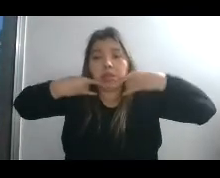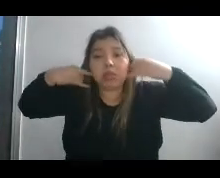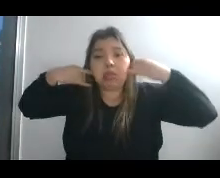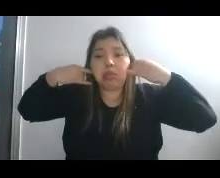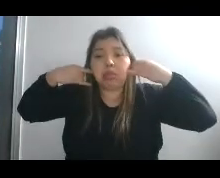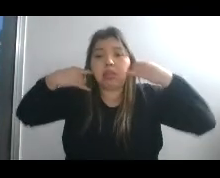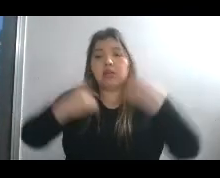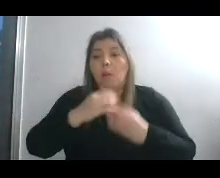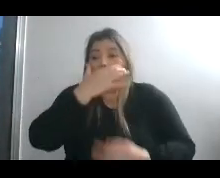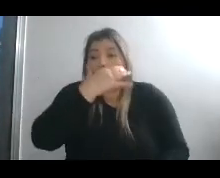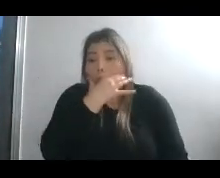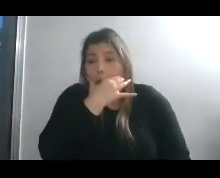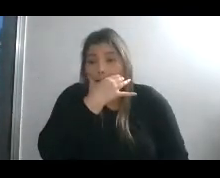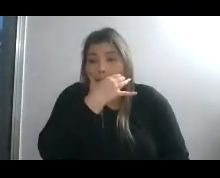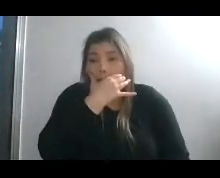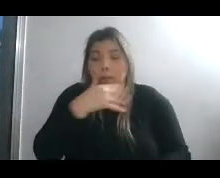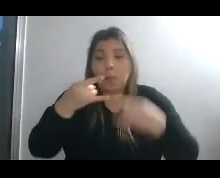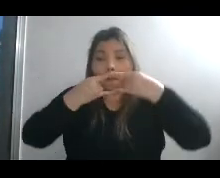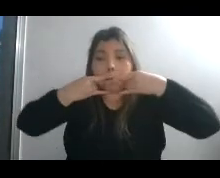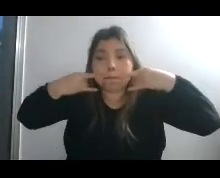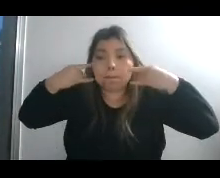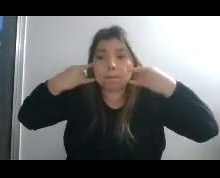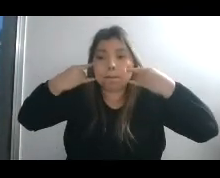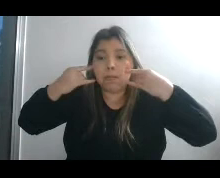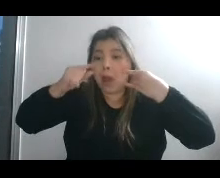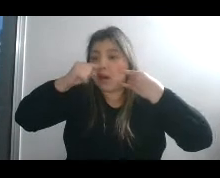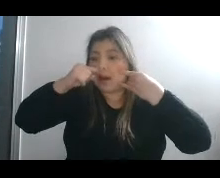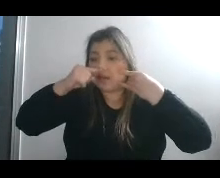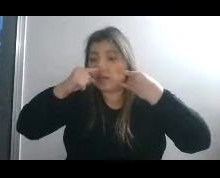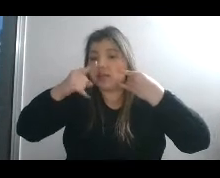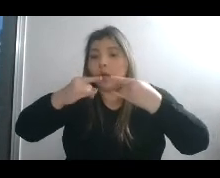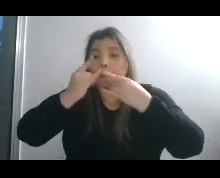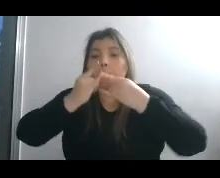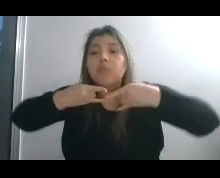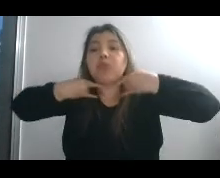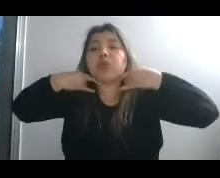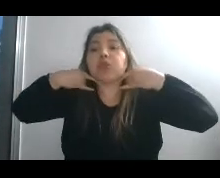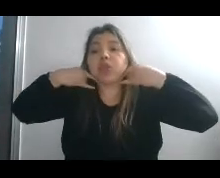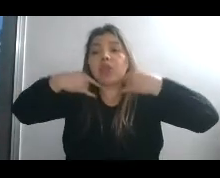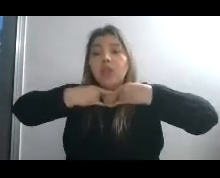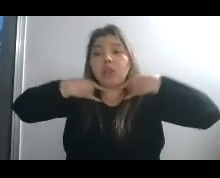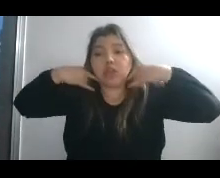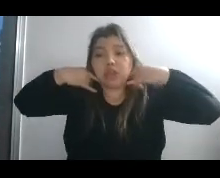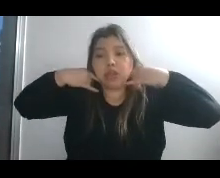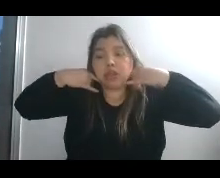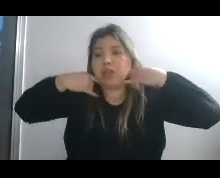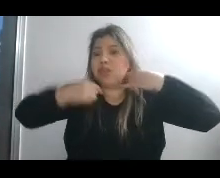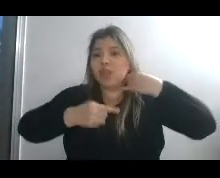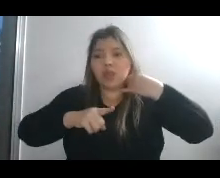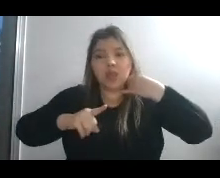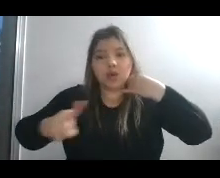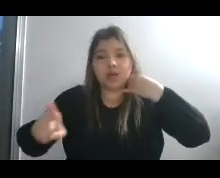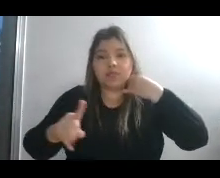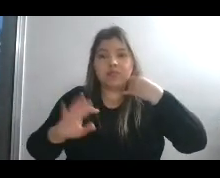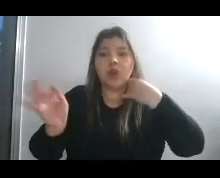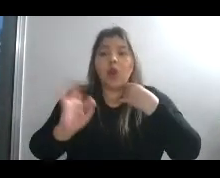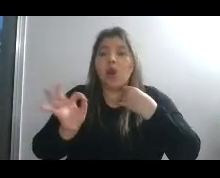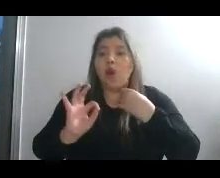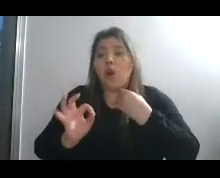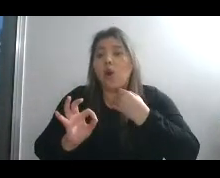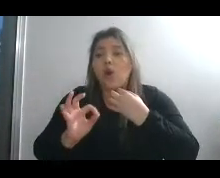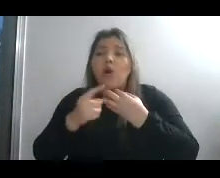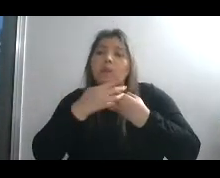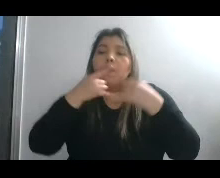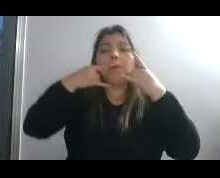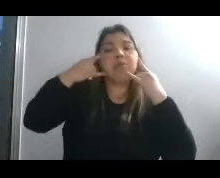colocamos la mascarilla y nos dejamos la nariz afuera o nos las colgamos como un babero en el cuello o la vamos cogiendo y la arrugamos y nos